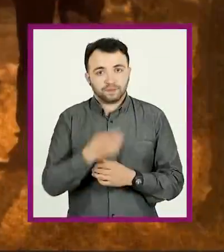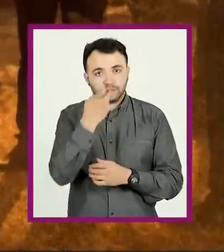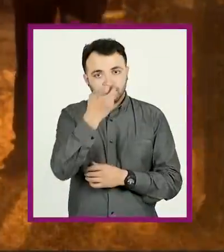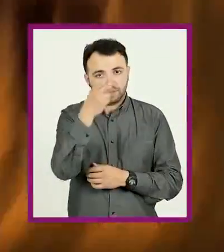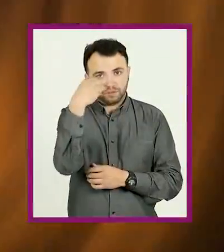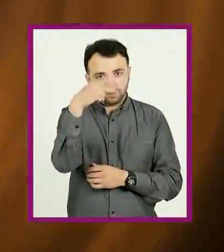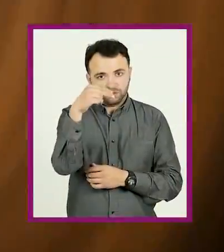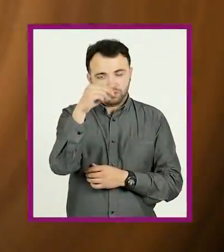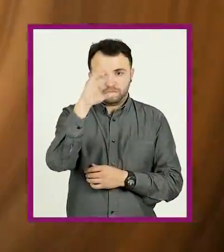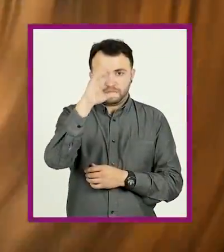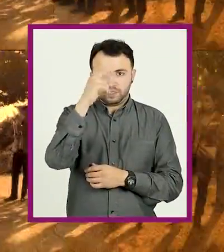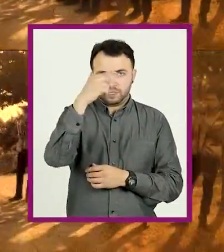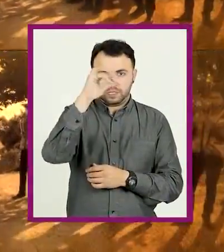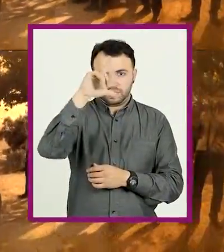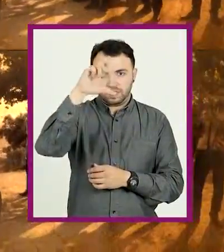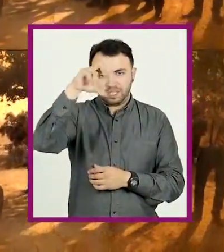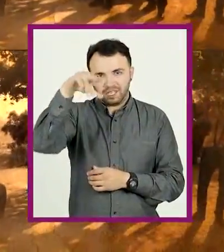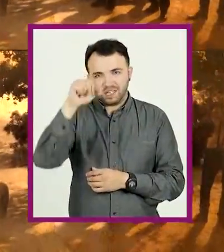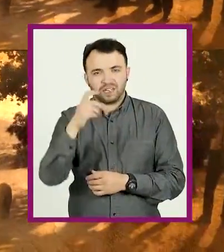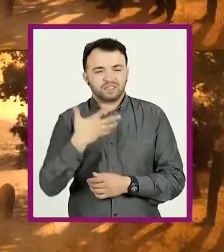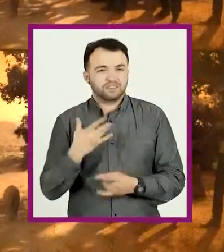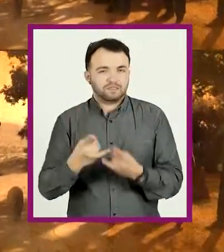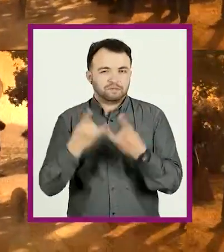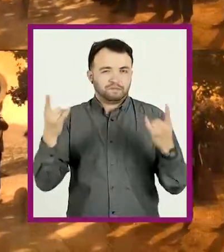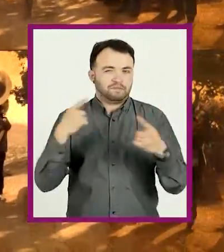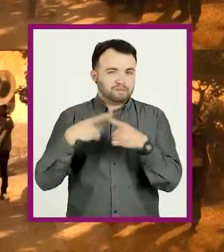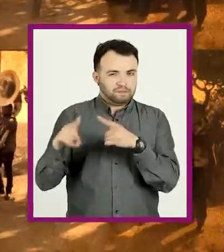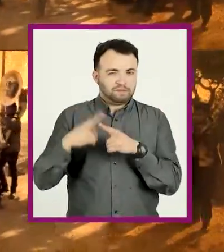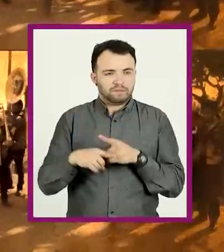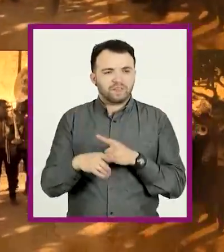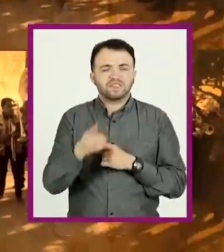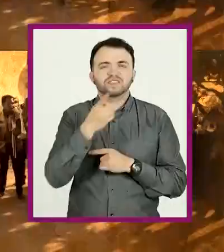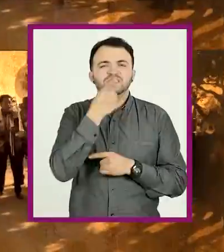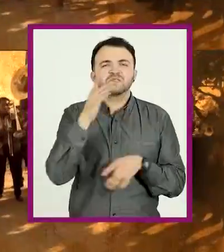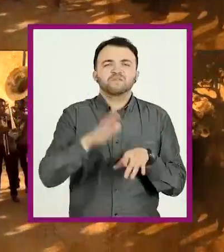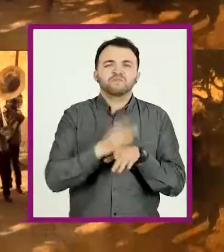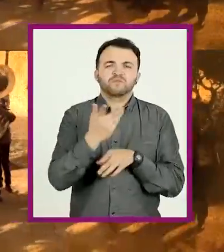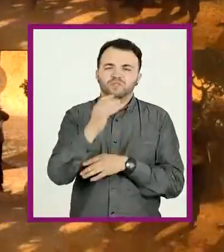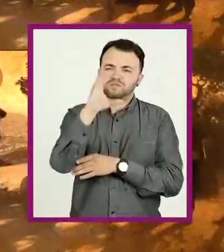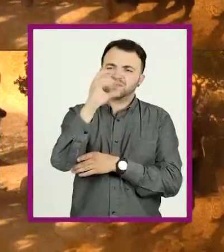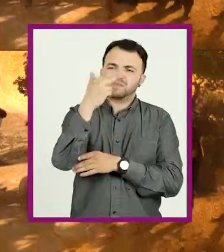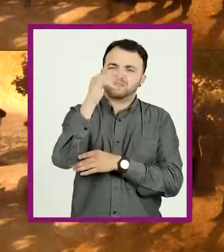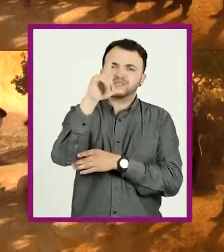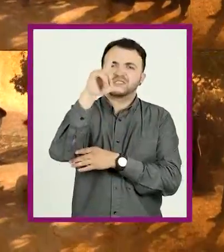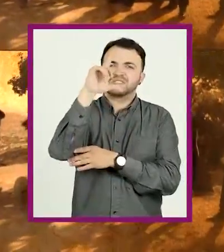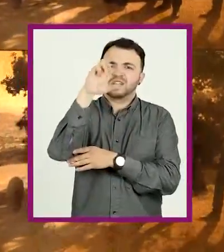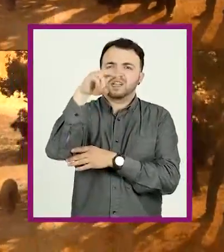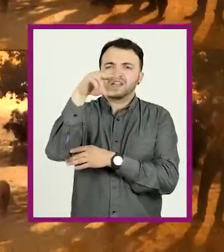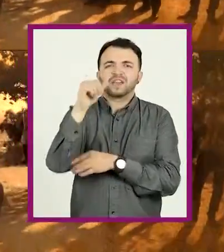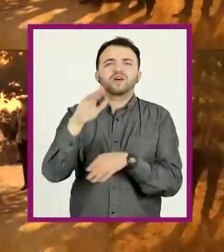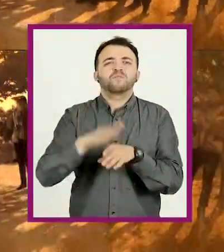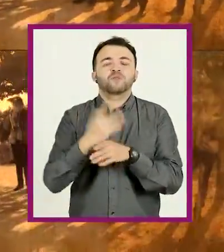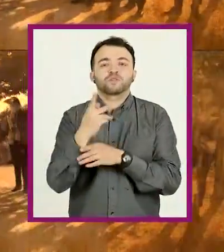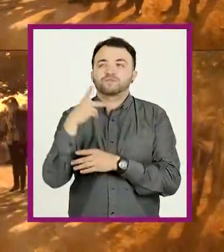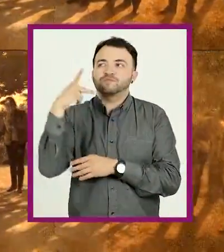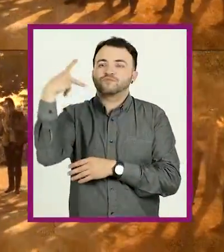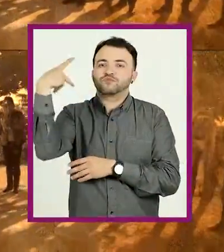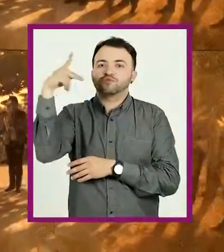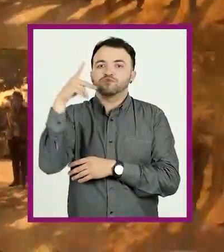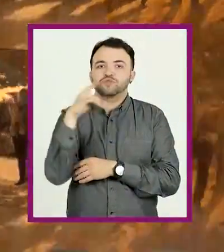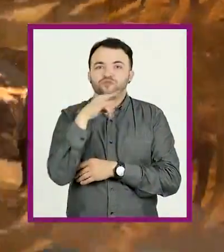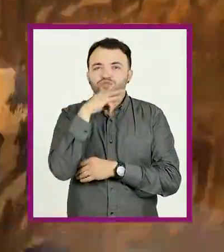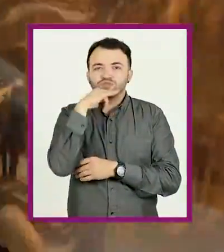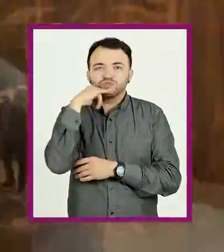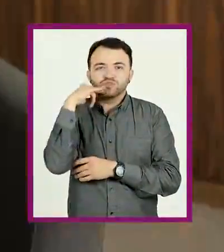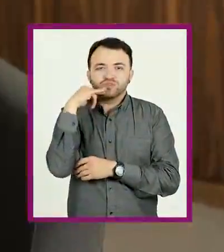Bueno, la chilena trae varias leyendas. Cuentan que se le dice chilena porque era originaria de Chile, es